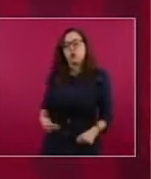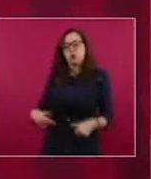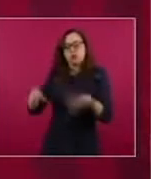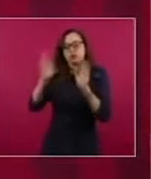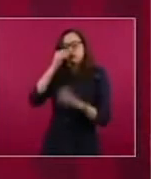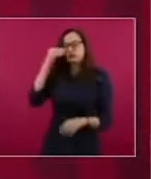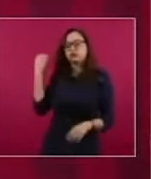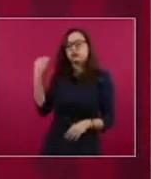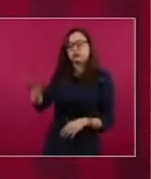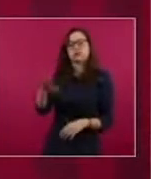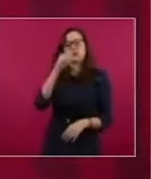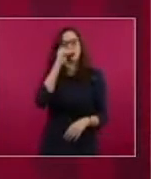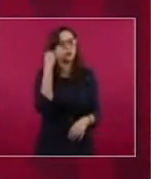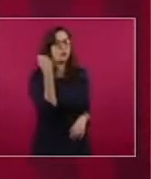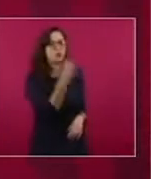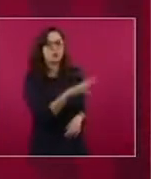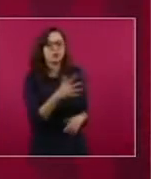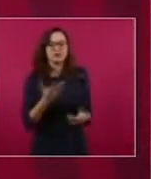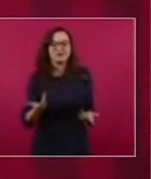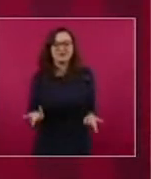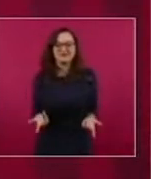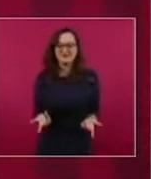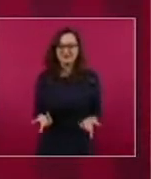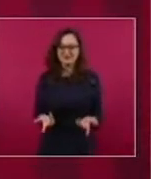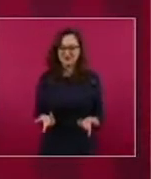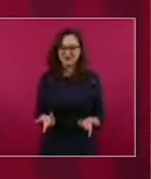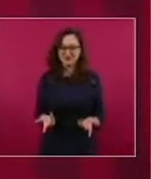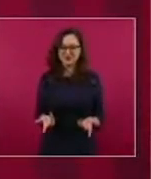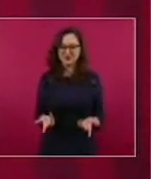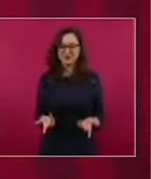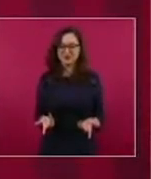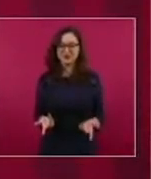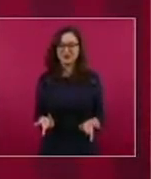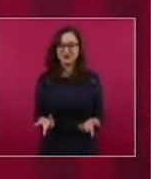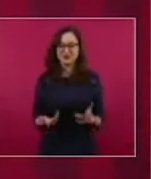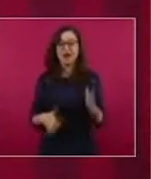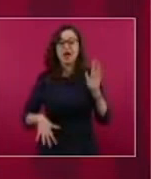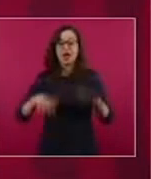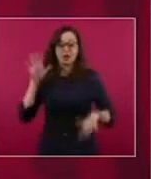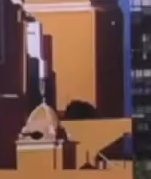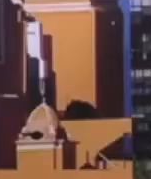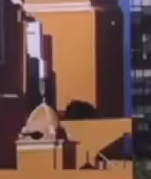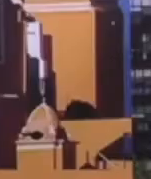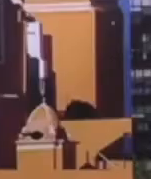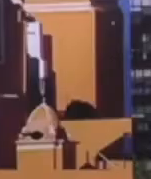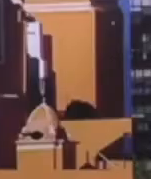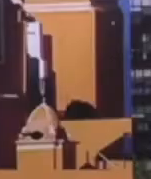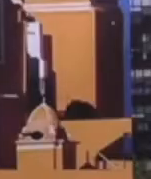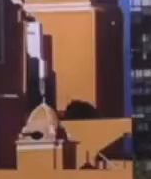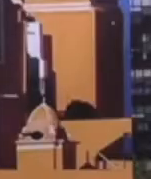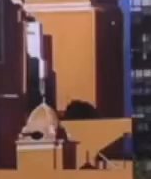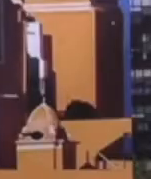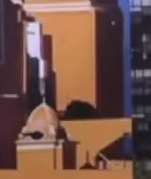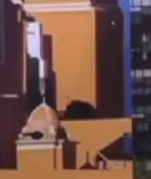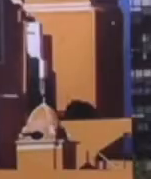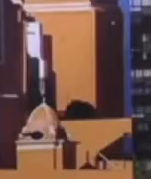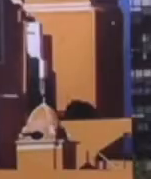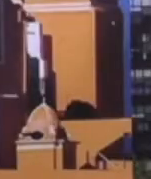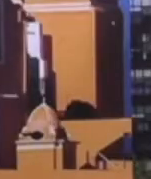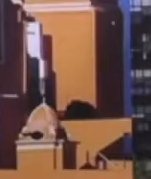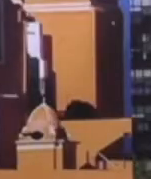restaurantes, con vinos importados, con esas personas como Alito